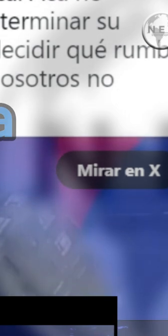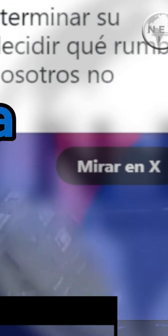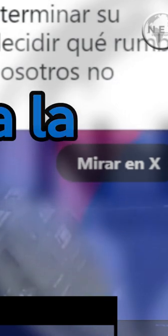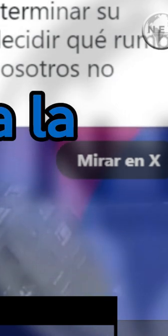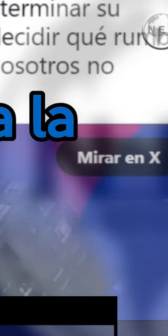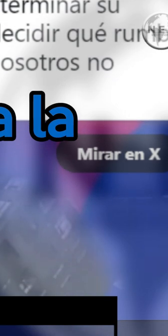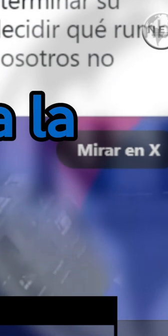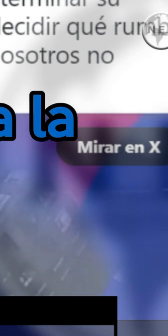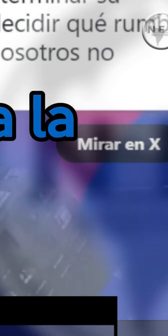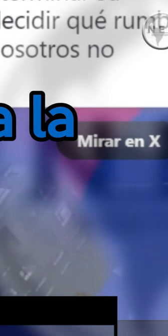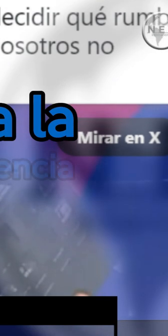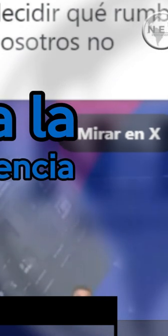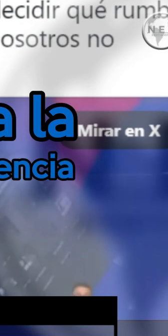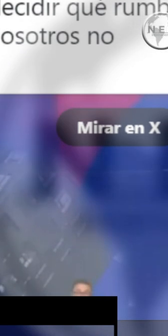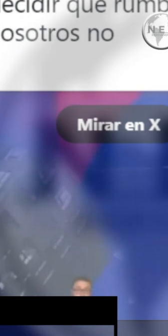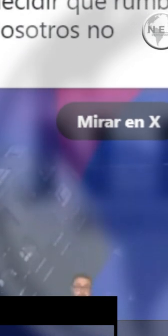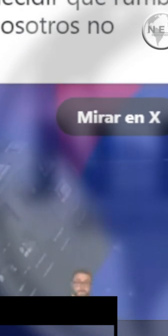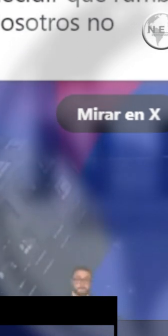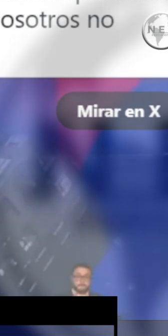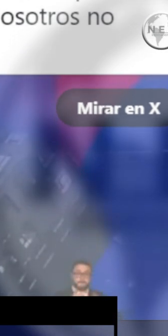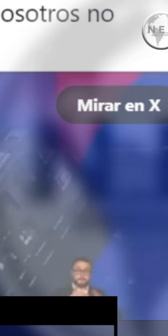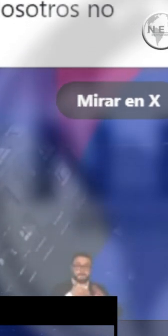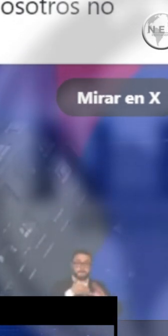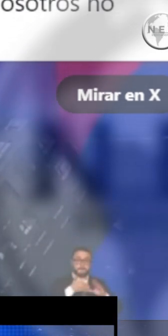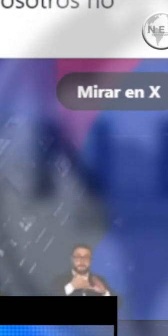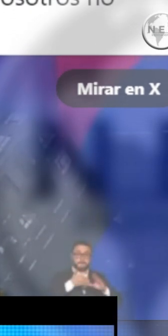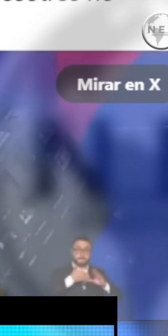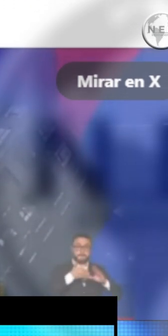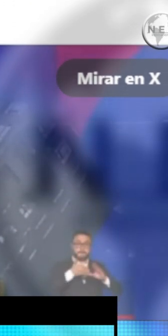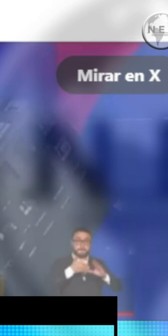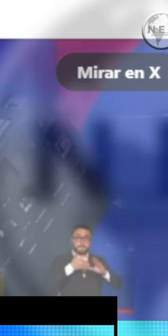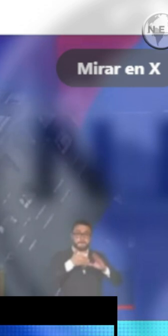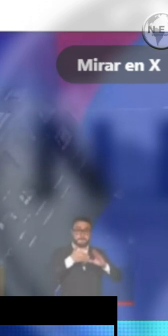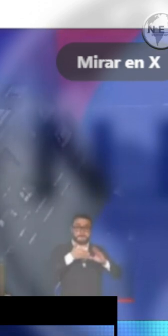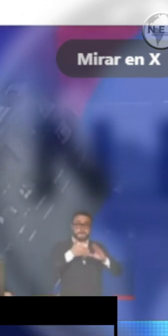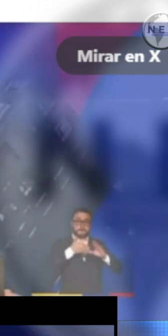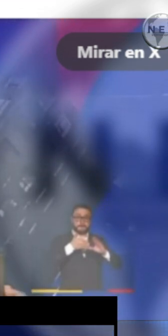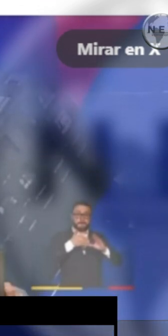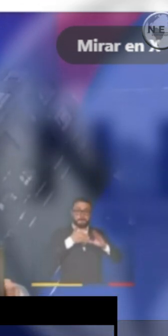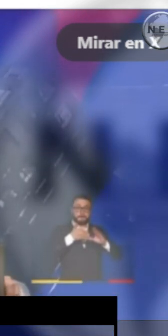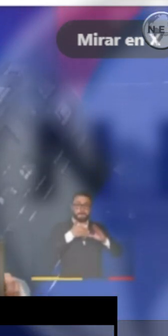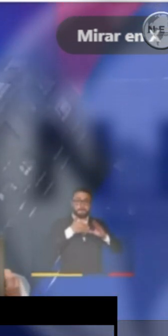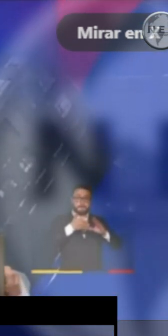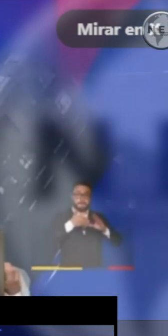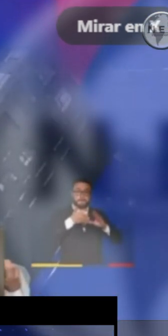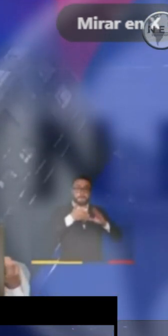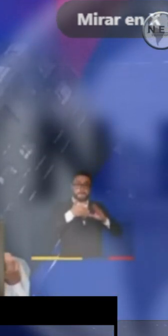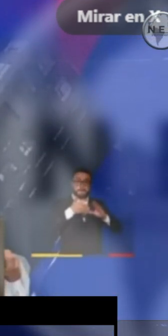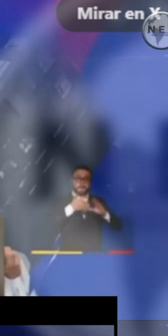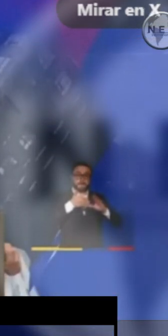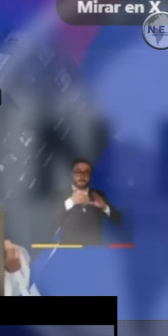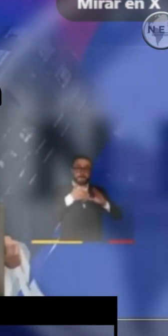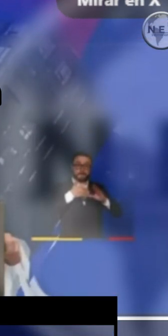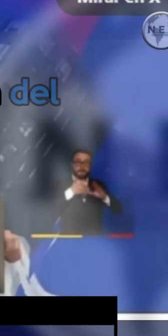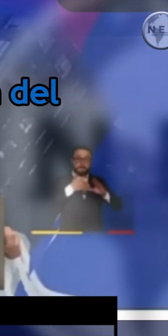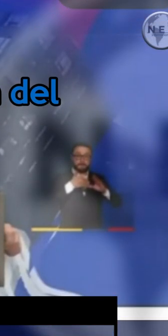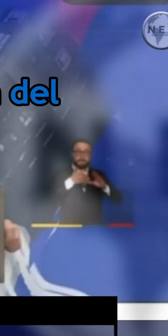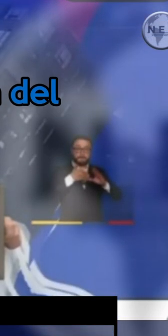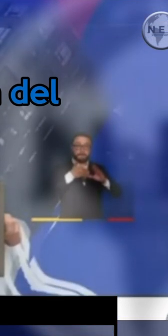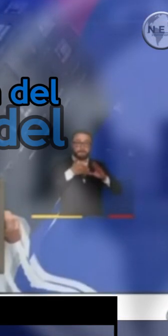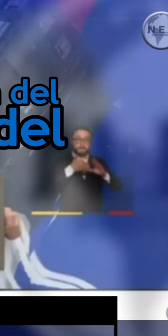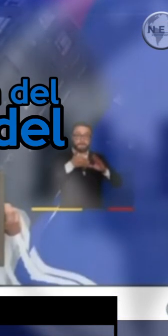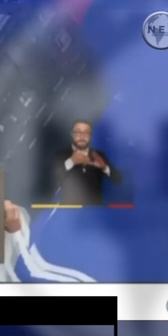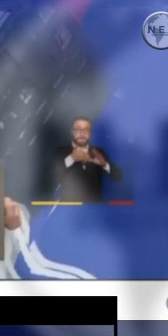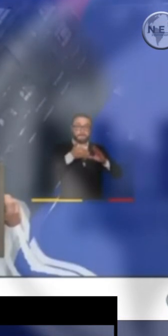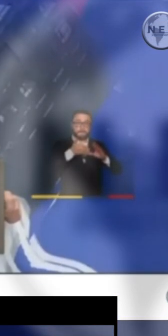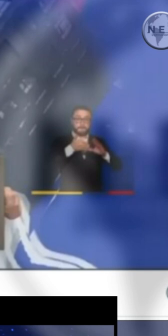vota y apoya la desigualdad y la violencia. Para Petro, la supuesta manipulación se da a través de una feroz concentración del